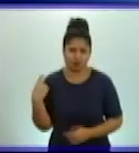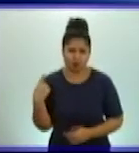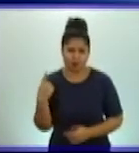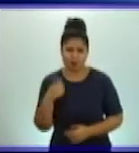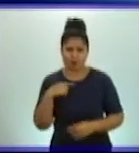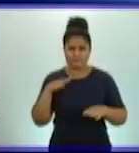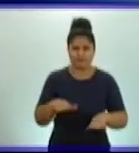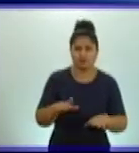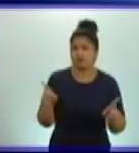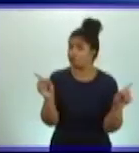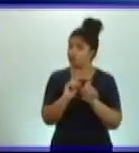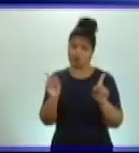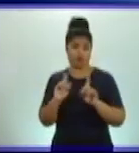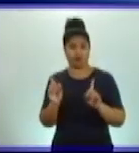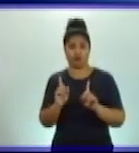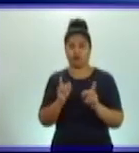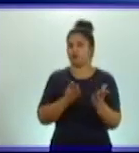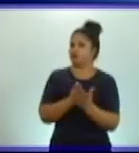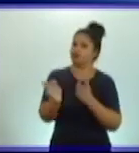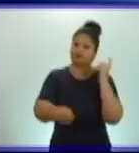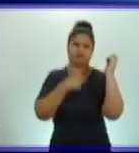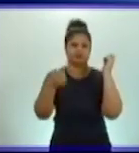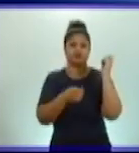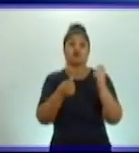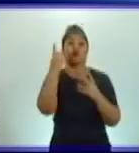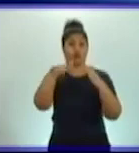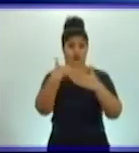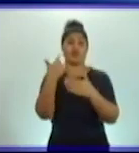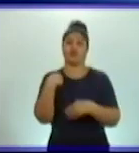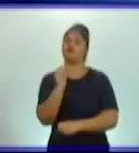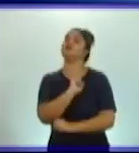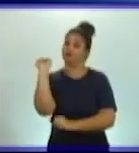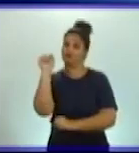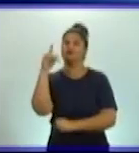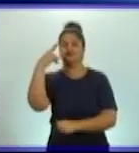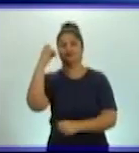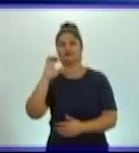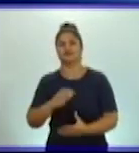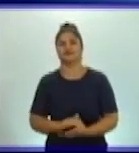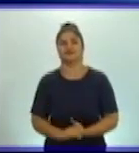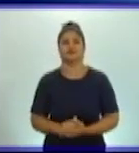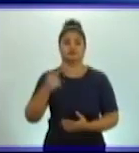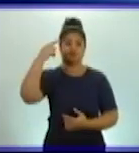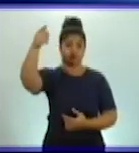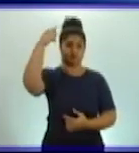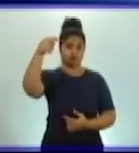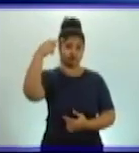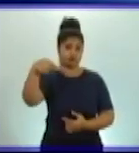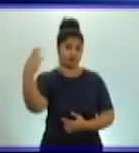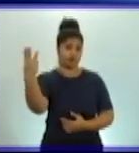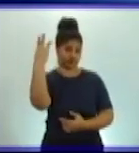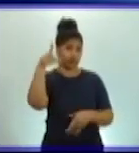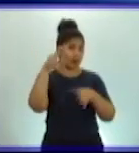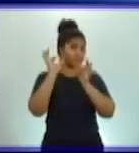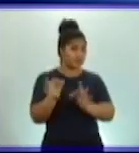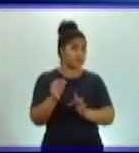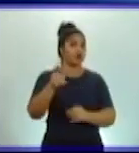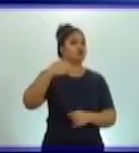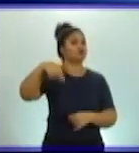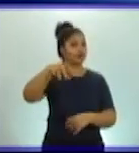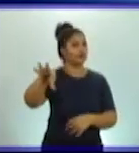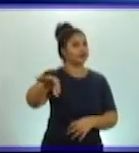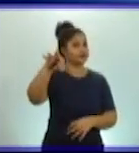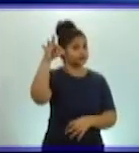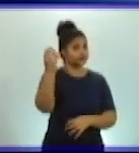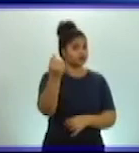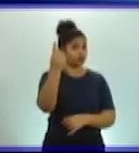1 tonelada de voluntad y trabajo duro. Escojan una de estas, la que les sea más fácil, la copien y traten entre todos